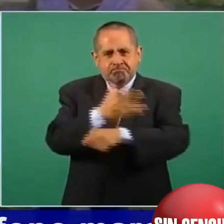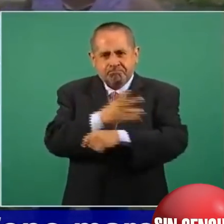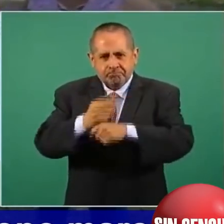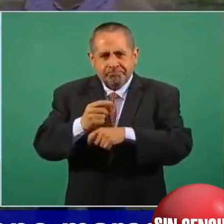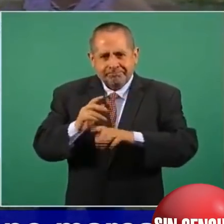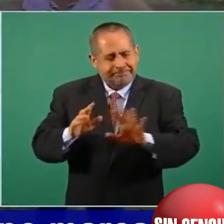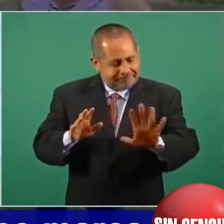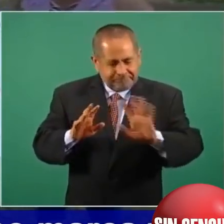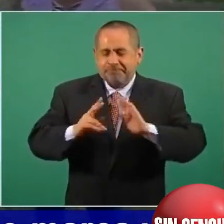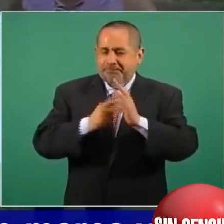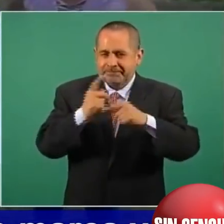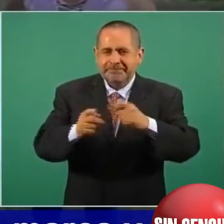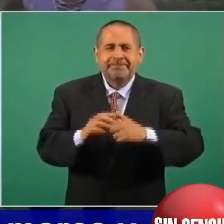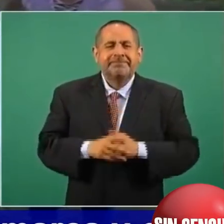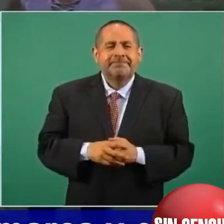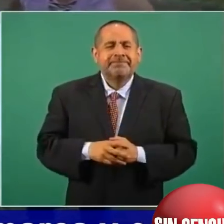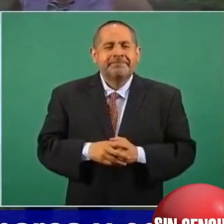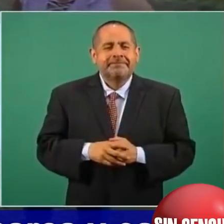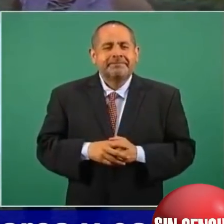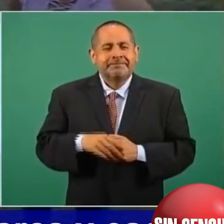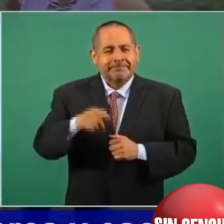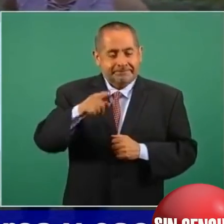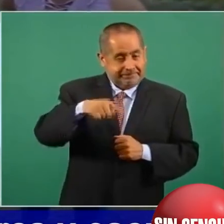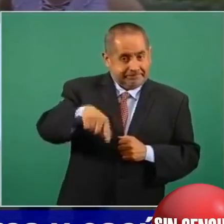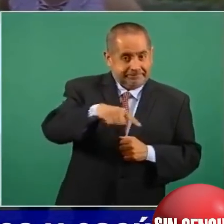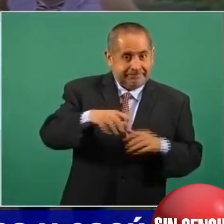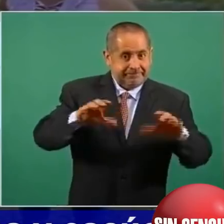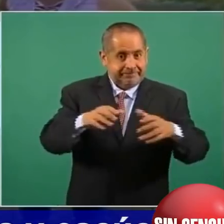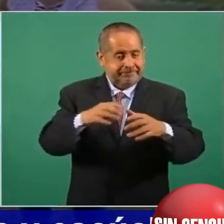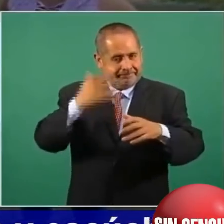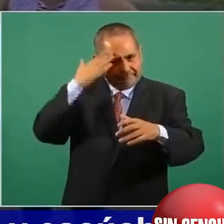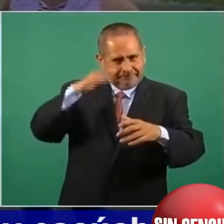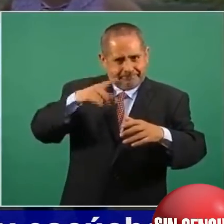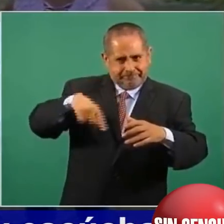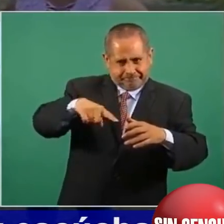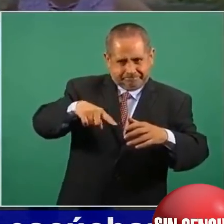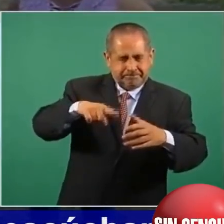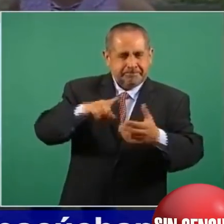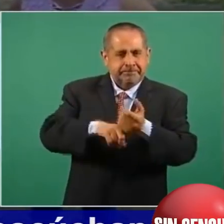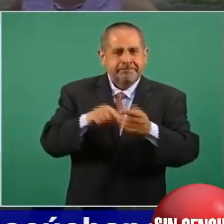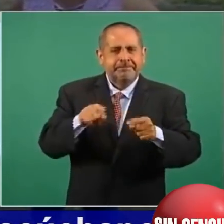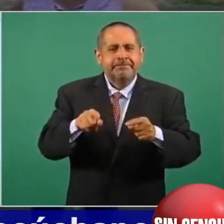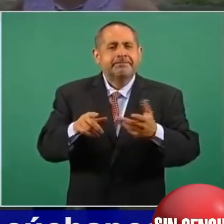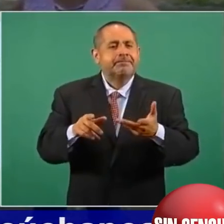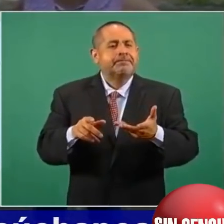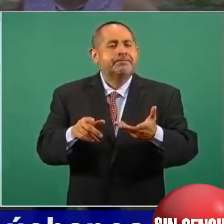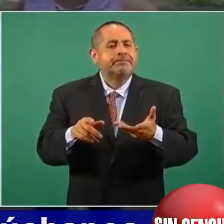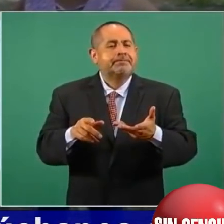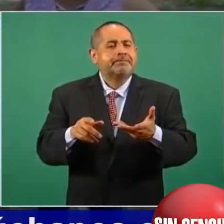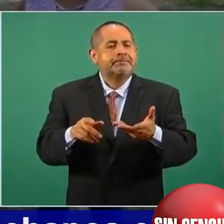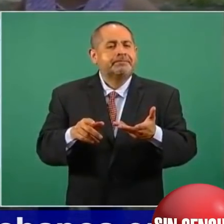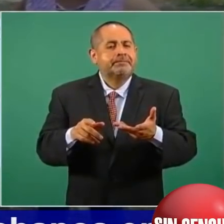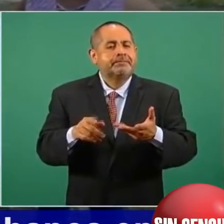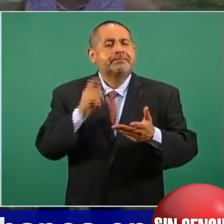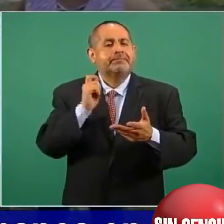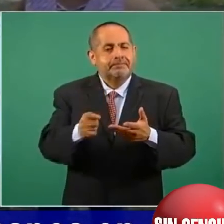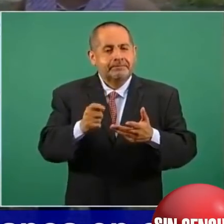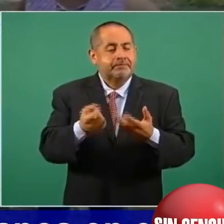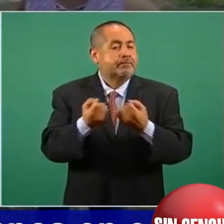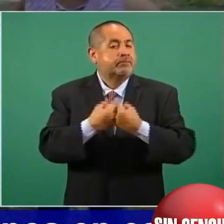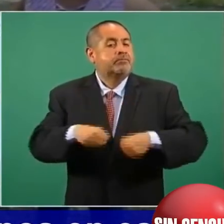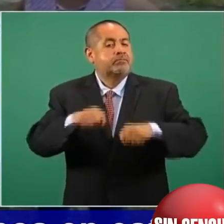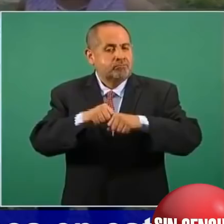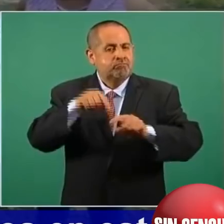bueno, repito, pero estas señoras son las de la